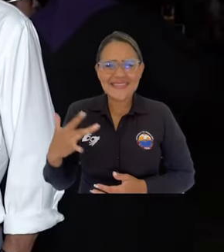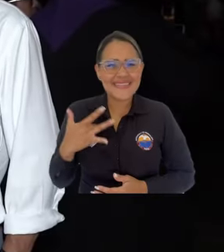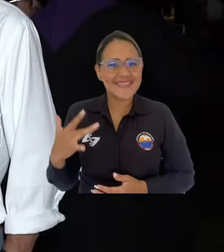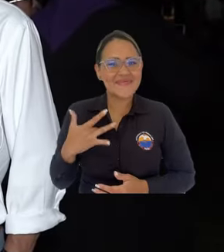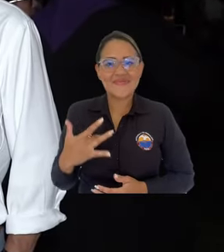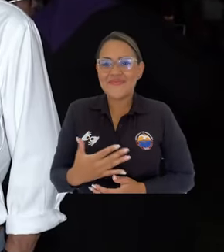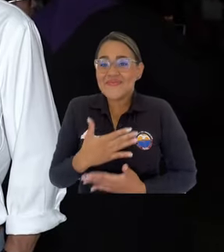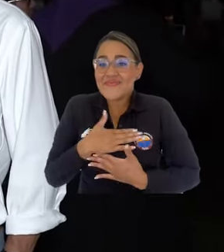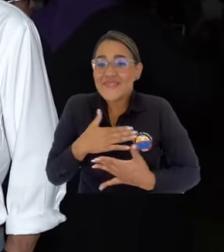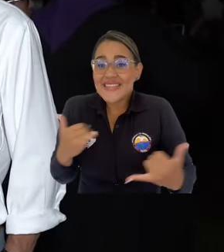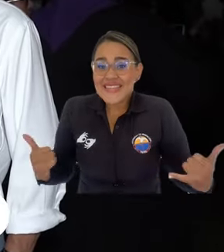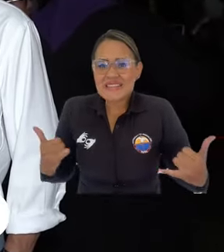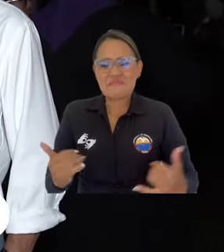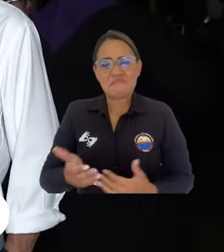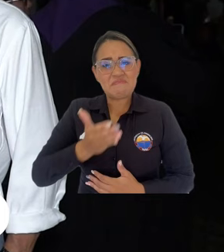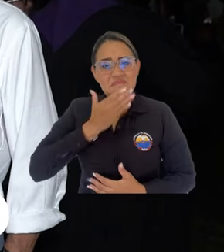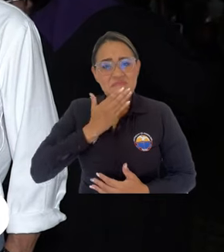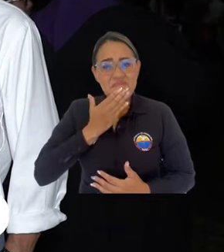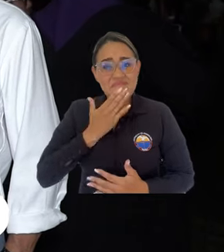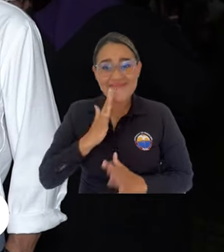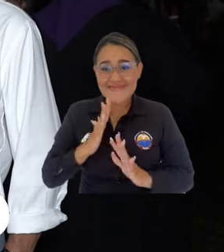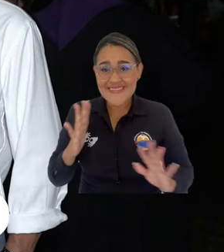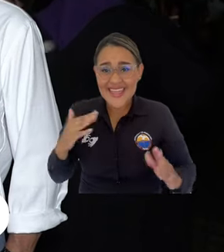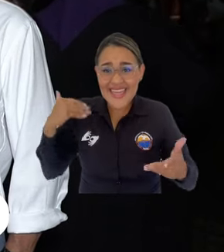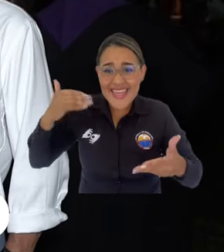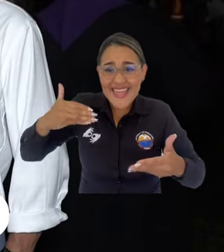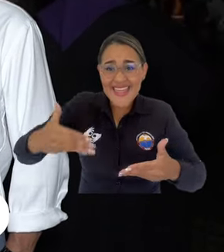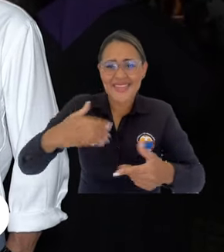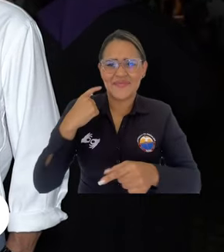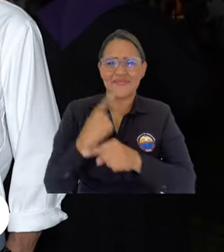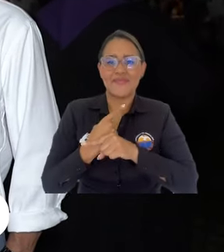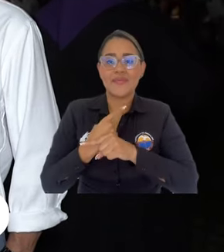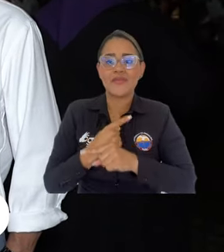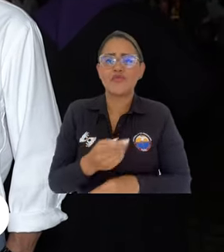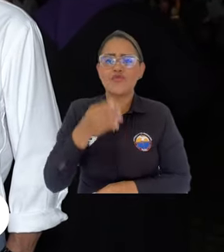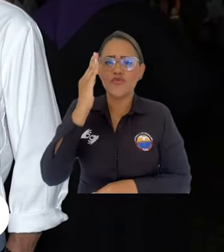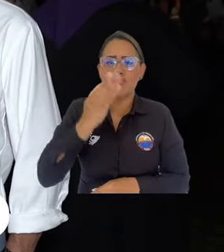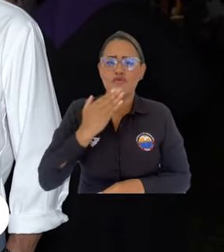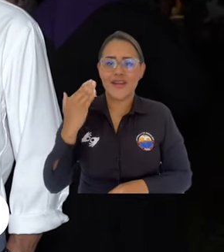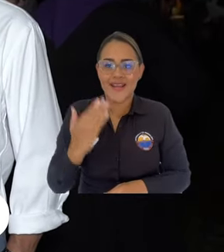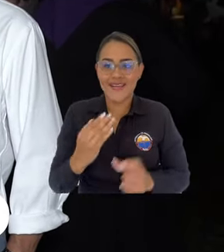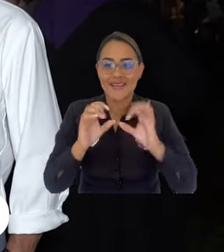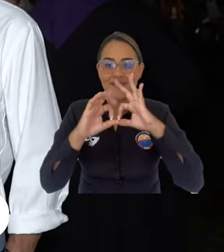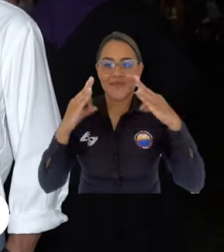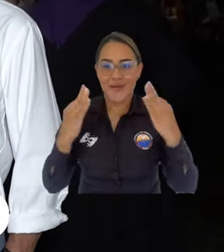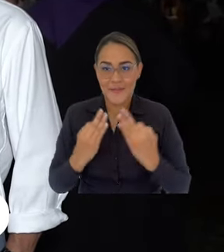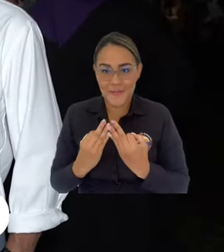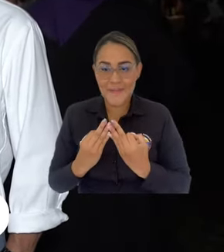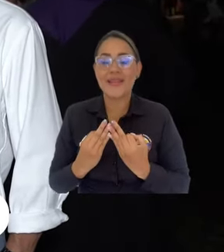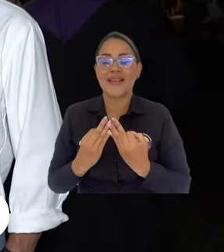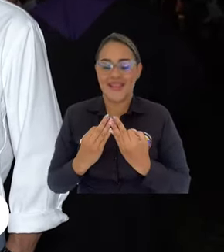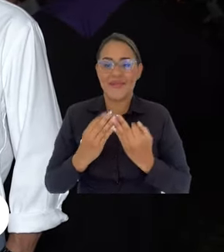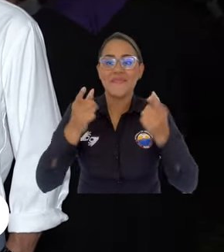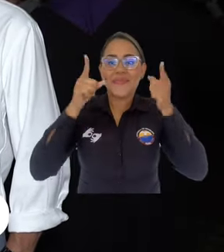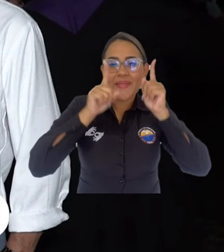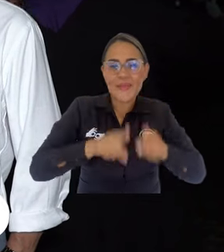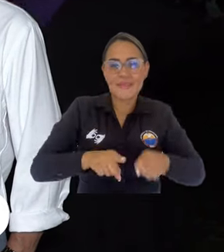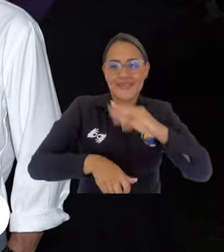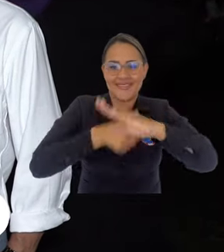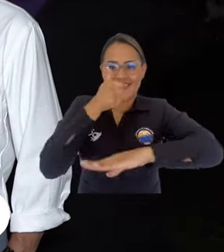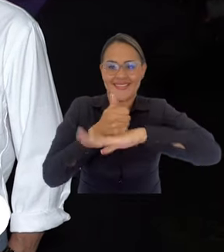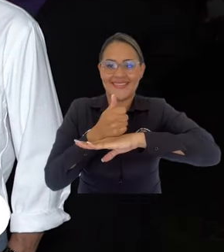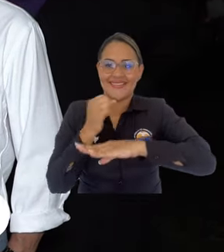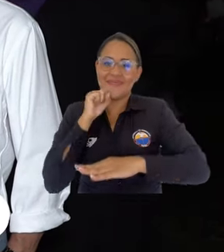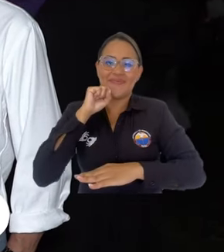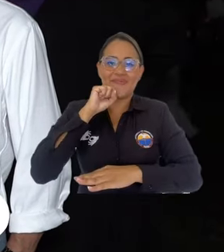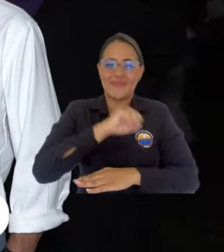Me siento muy feliz y muy satisfecho por lo que ha ocurrido conmigo. Y le doy gracias a Dios, a mi familia y al